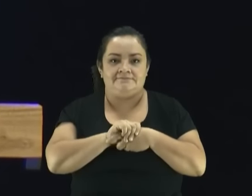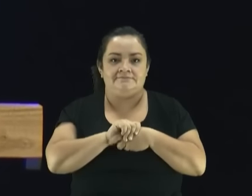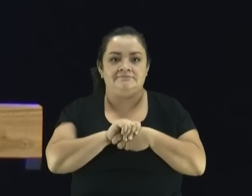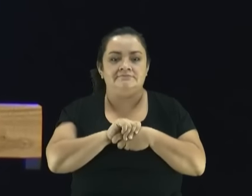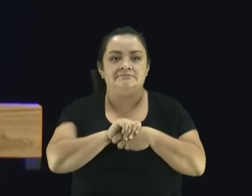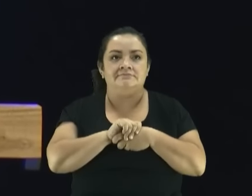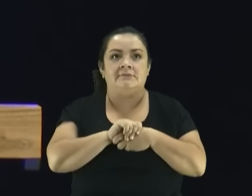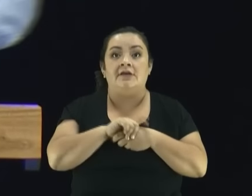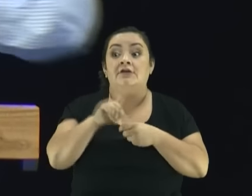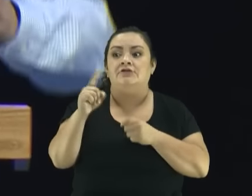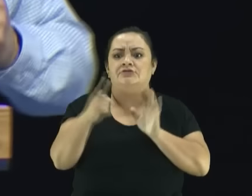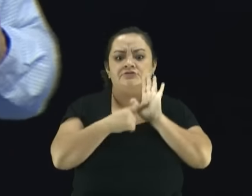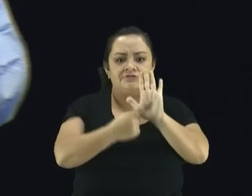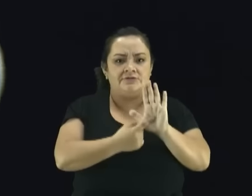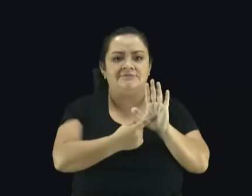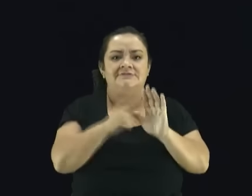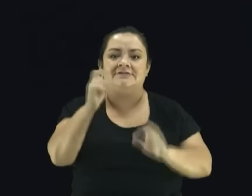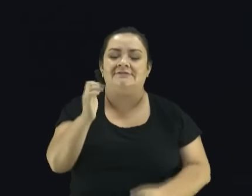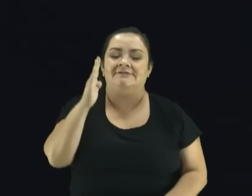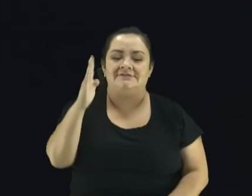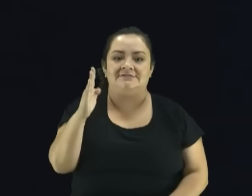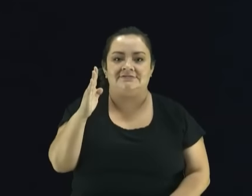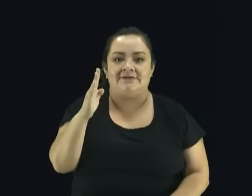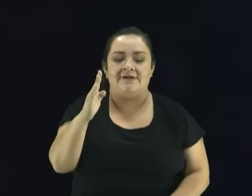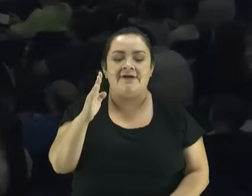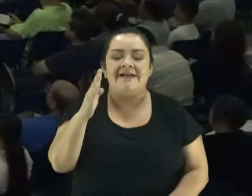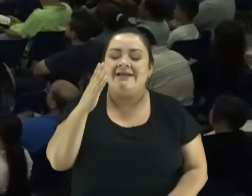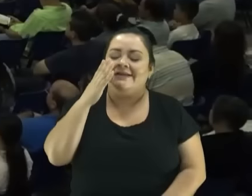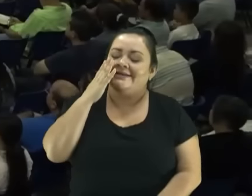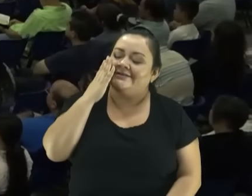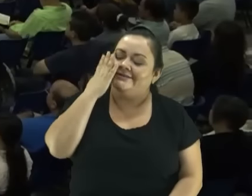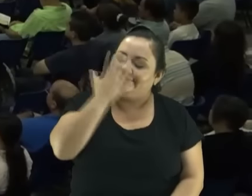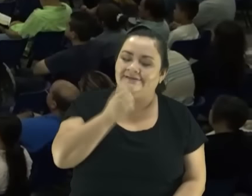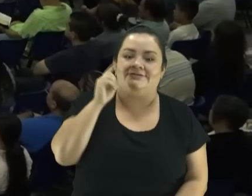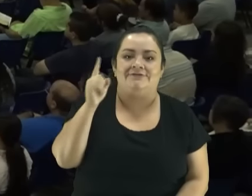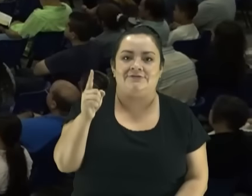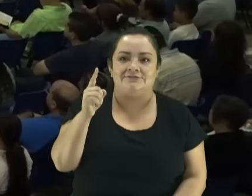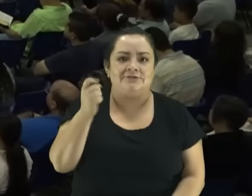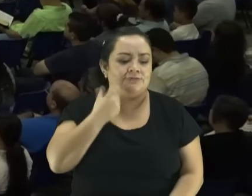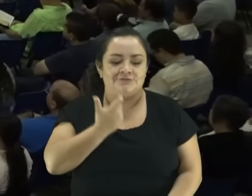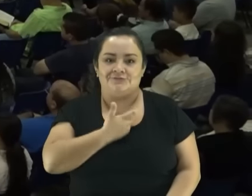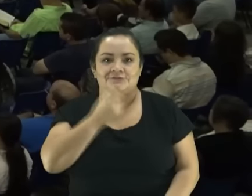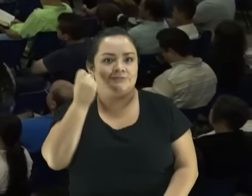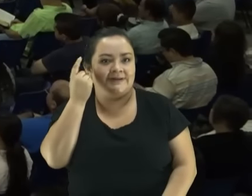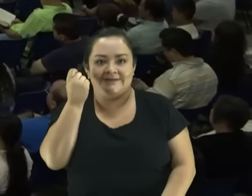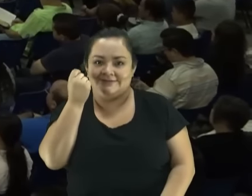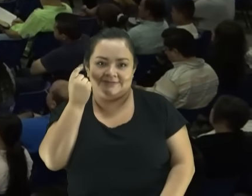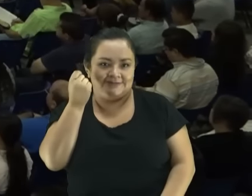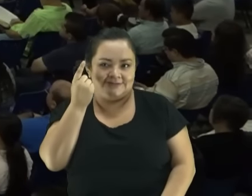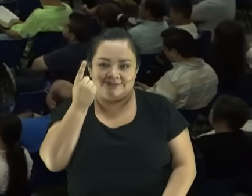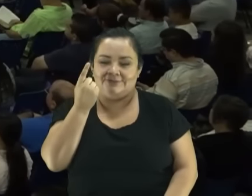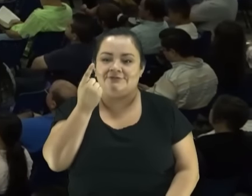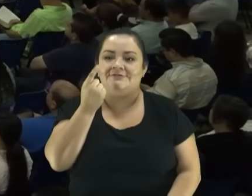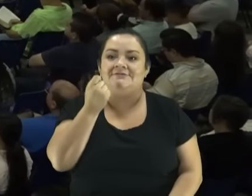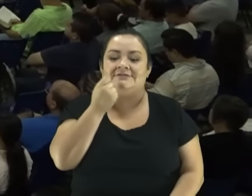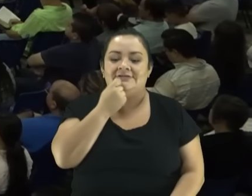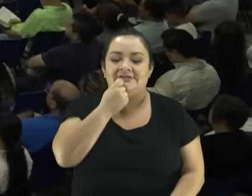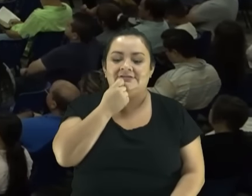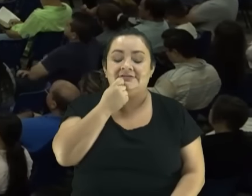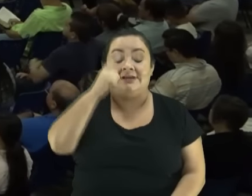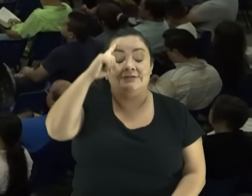y Dios nos ha mostrado el camino a través de Cristo y fue tan lindo el señor que como no entendimos a través de la revelación ni las advertencias ni los